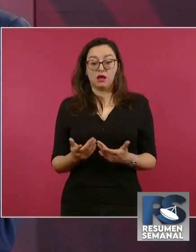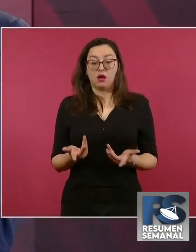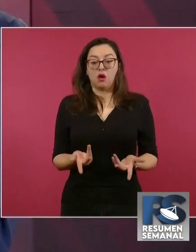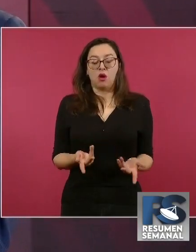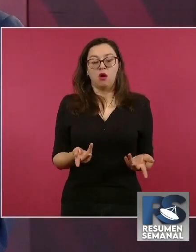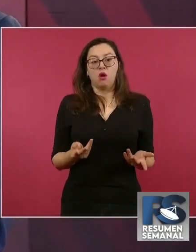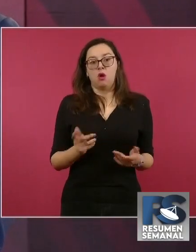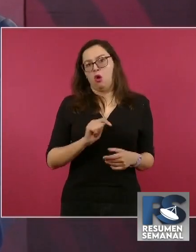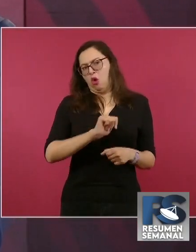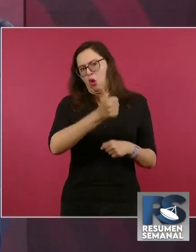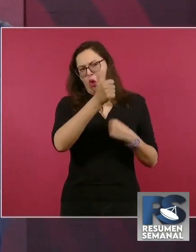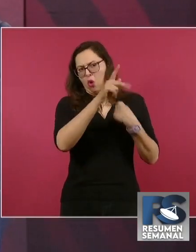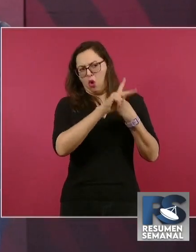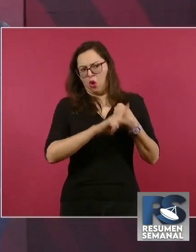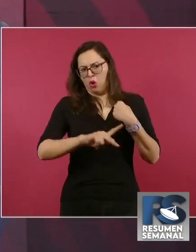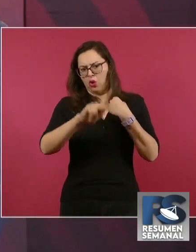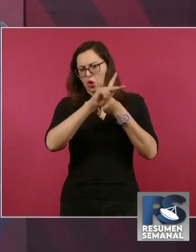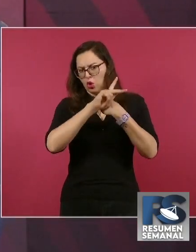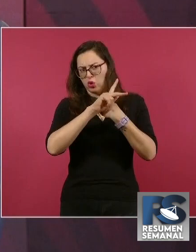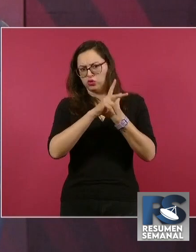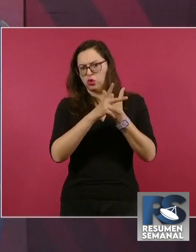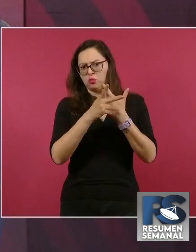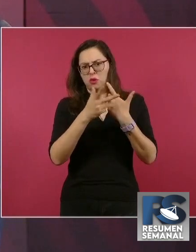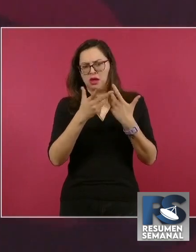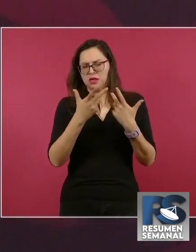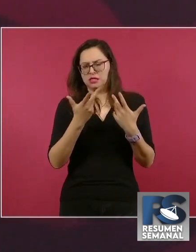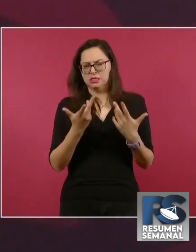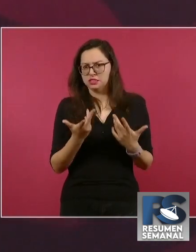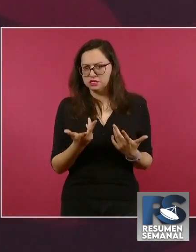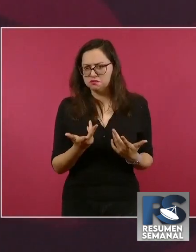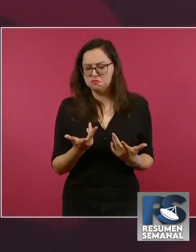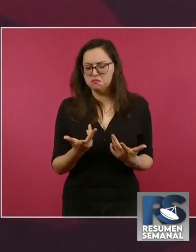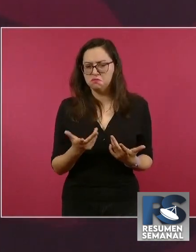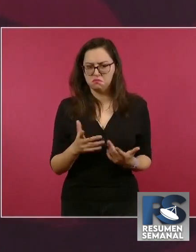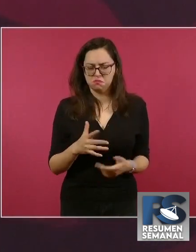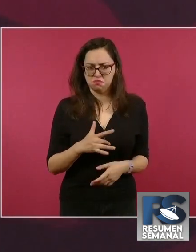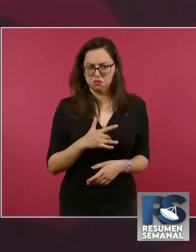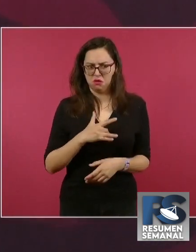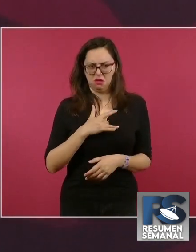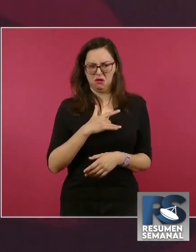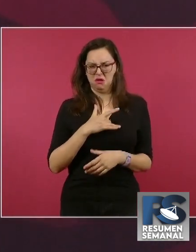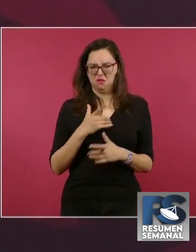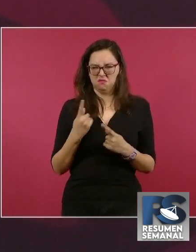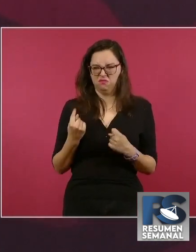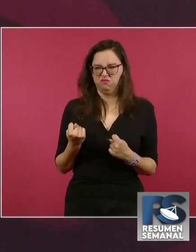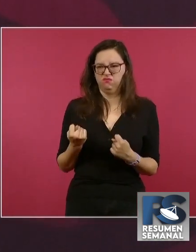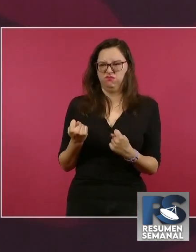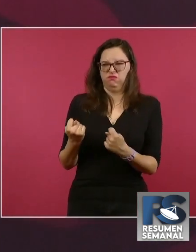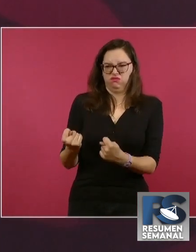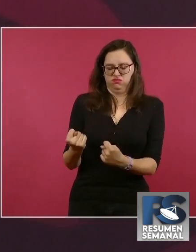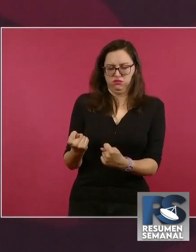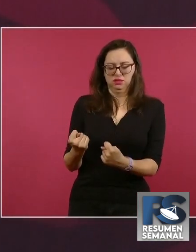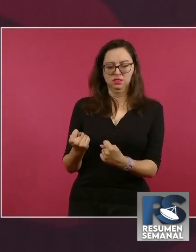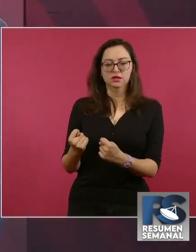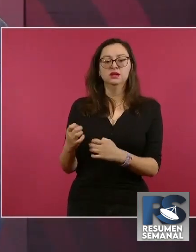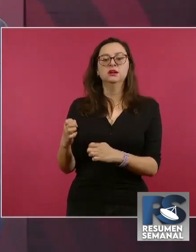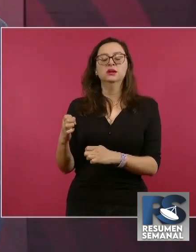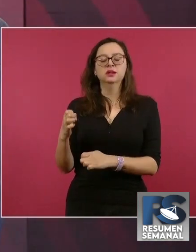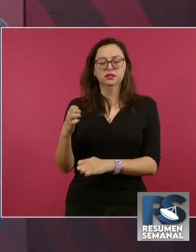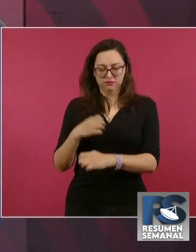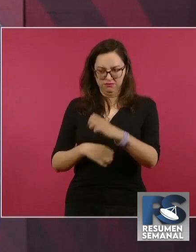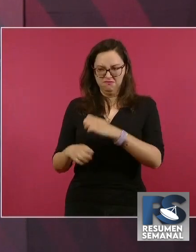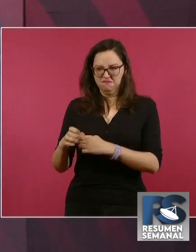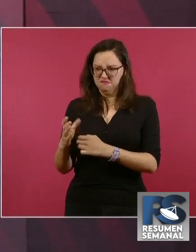que haga eh una violación de esta magnitud el estado nación que